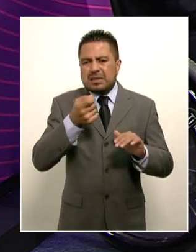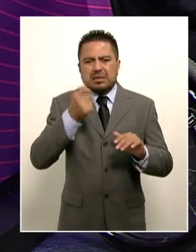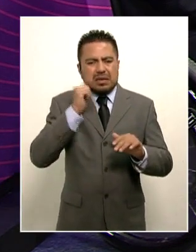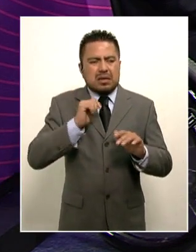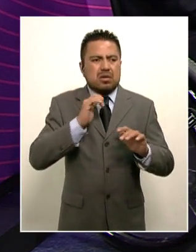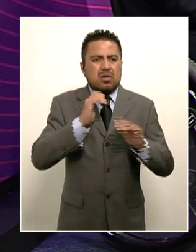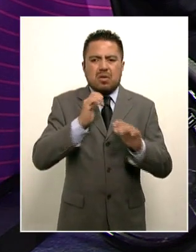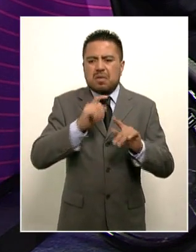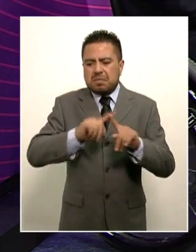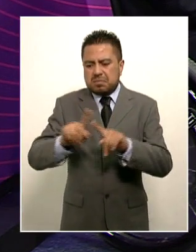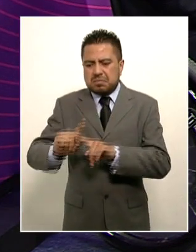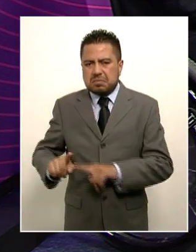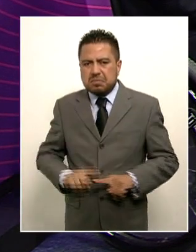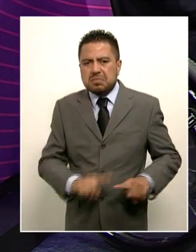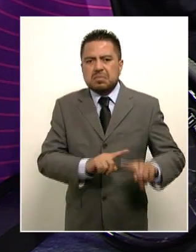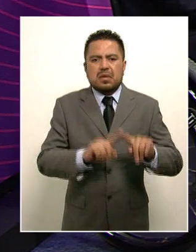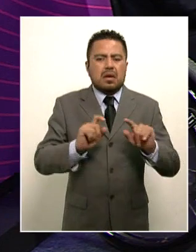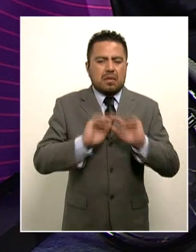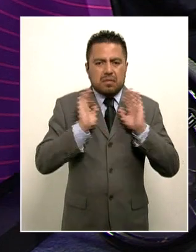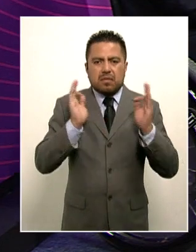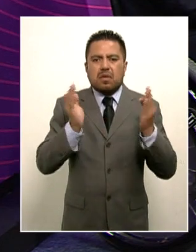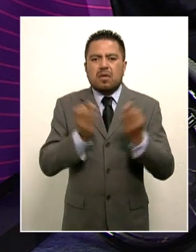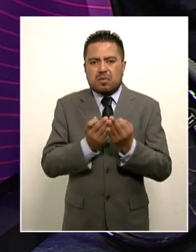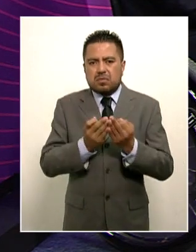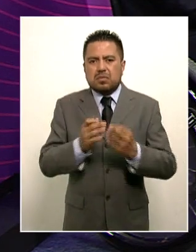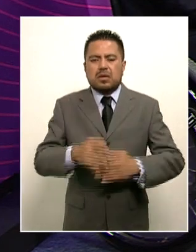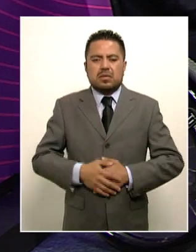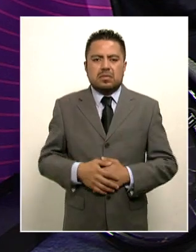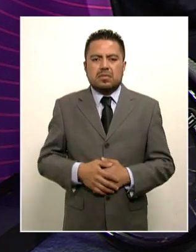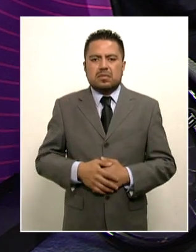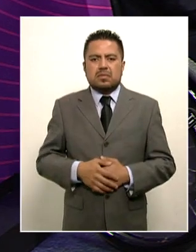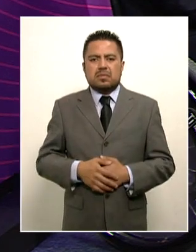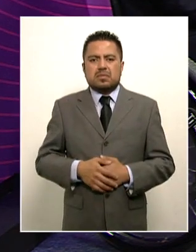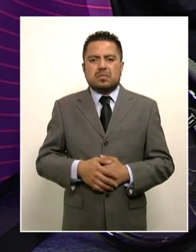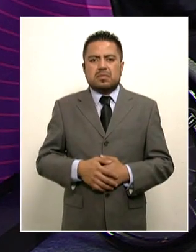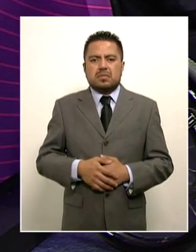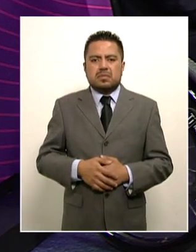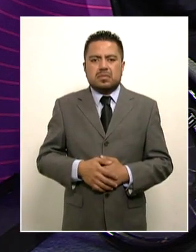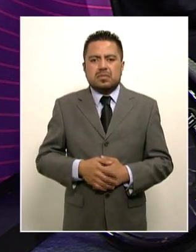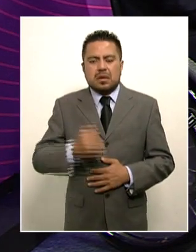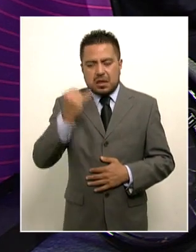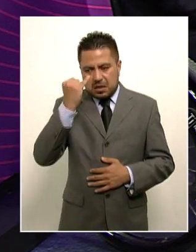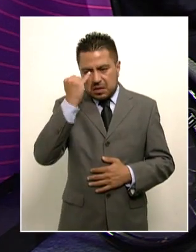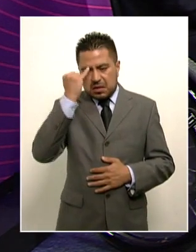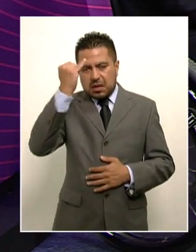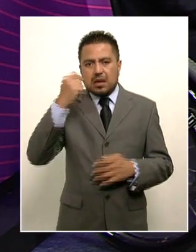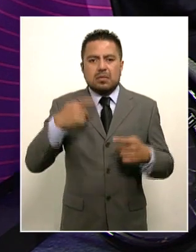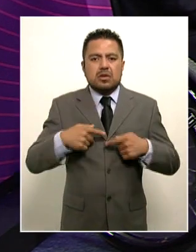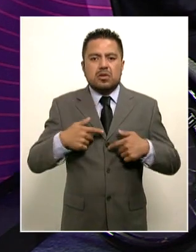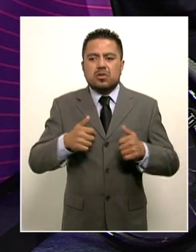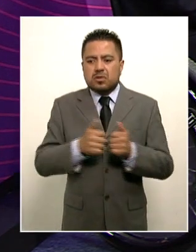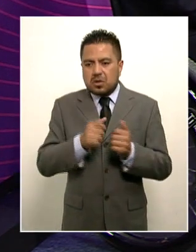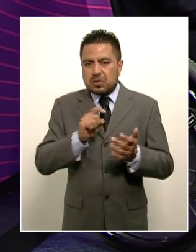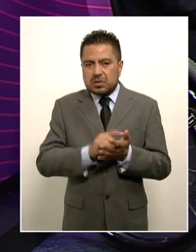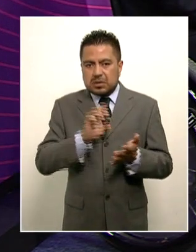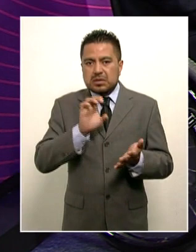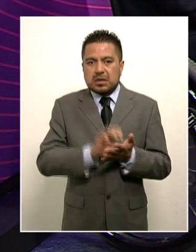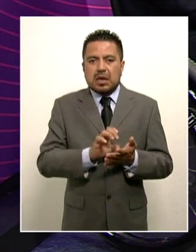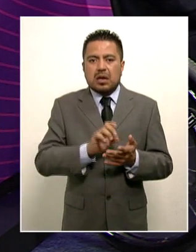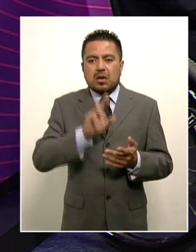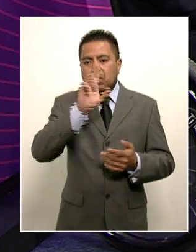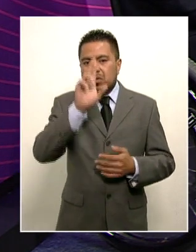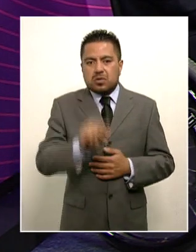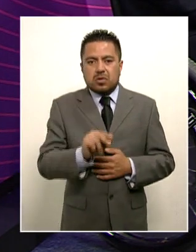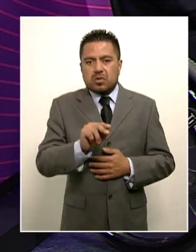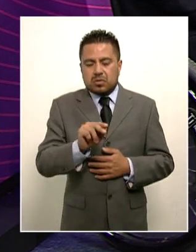de muy distintas formas, ¿no? Y la idea con las personas con discapacidad es que no se